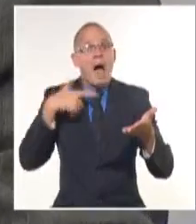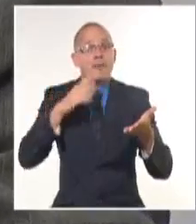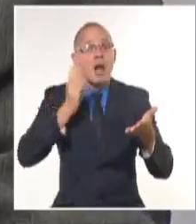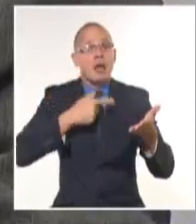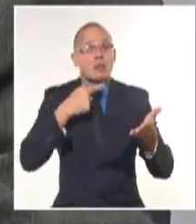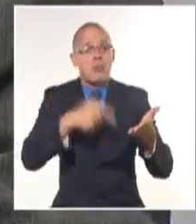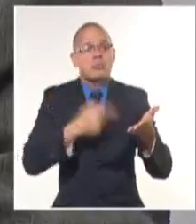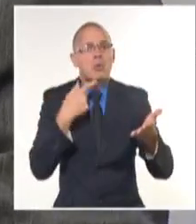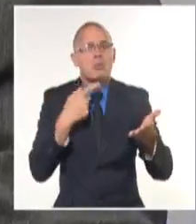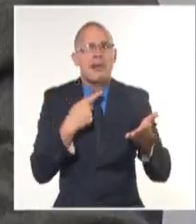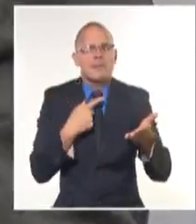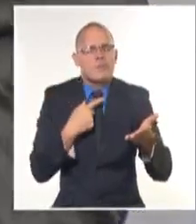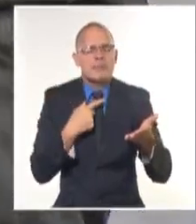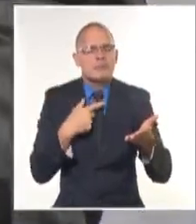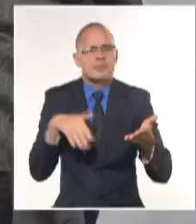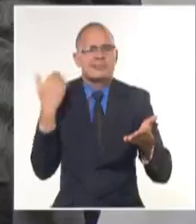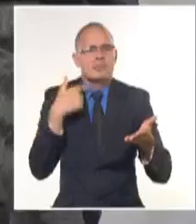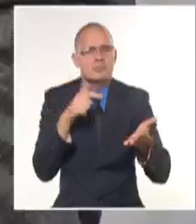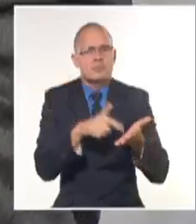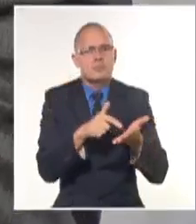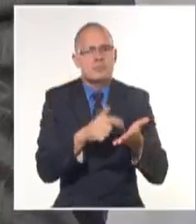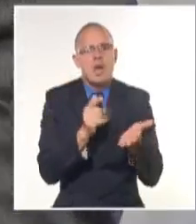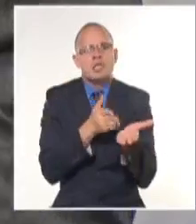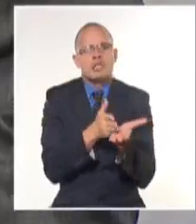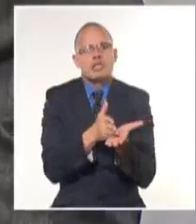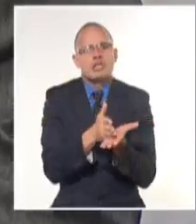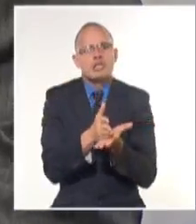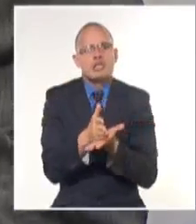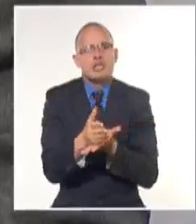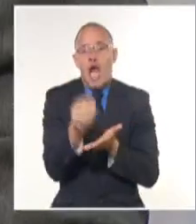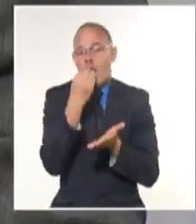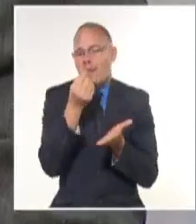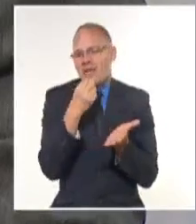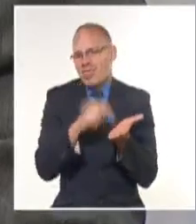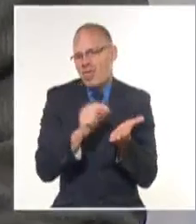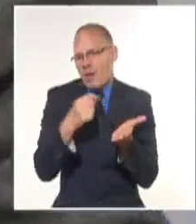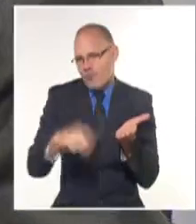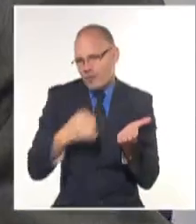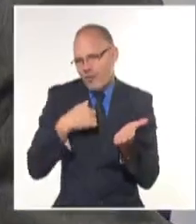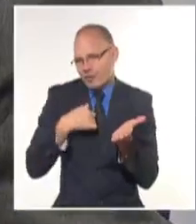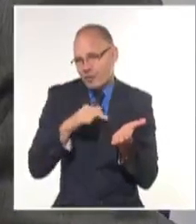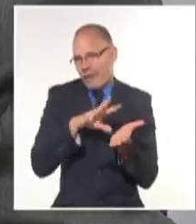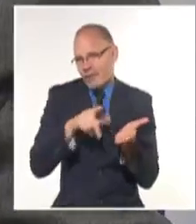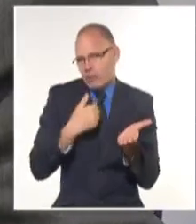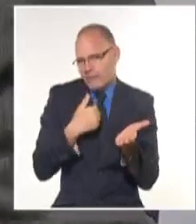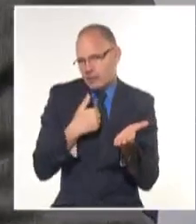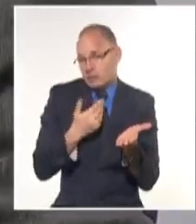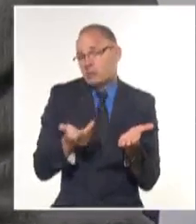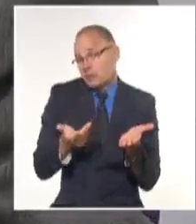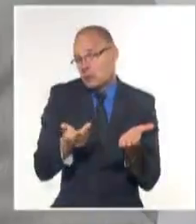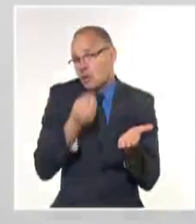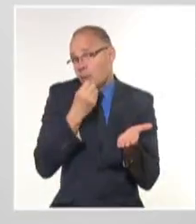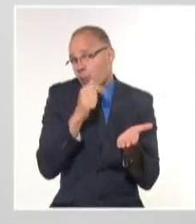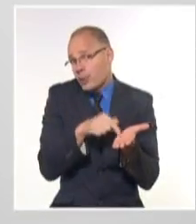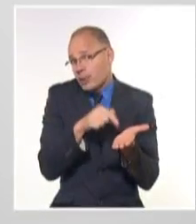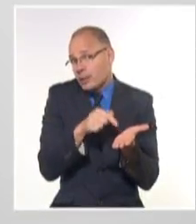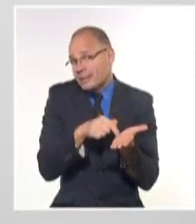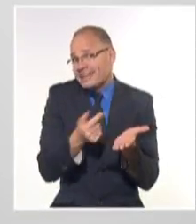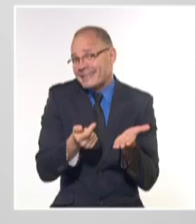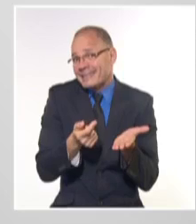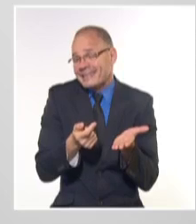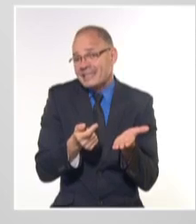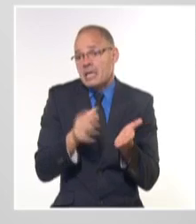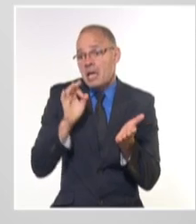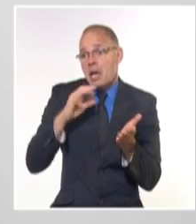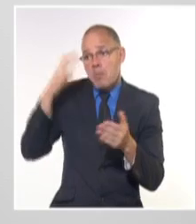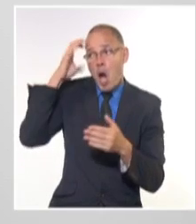de la oficina de registro de consumidores de a partir de esa conciliación dar la baja. ¿Qué provoca eso? Que realmente el Estado se siga demandando los productos de